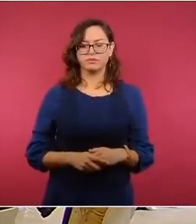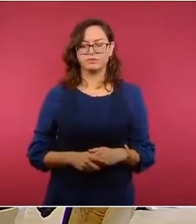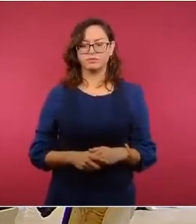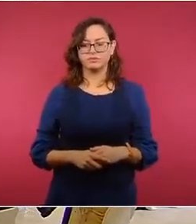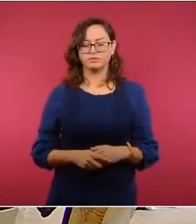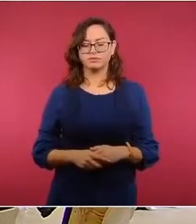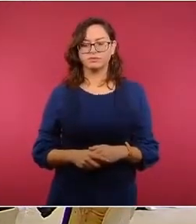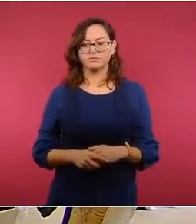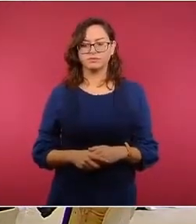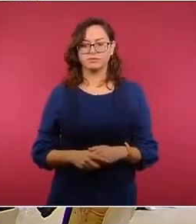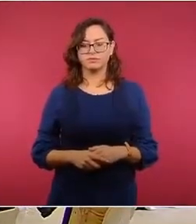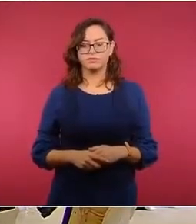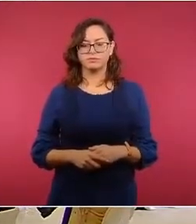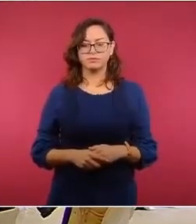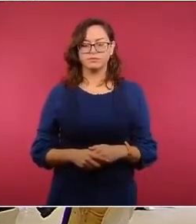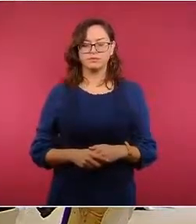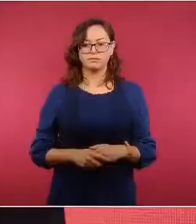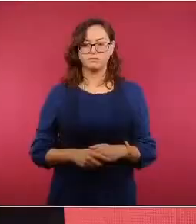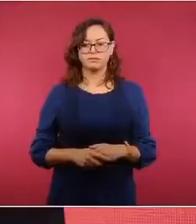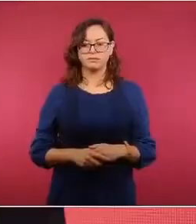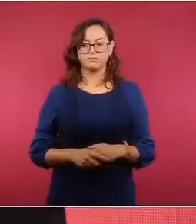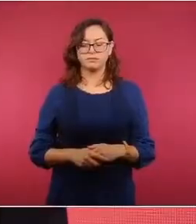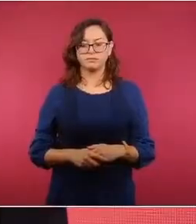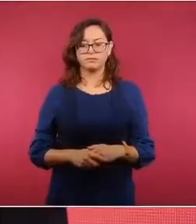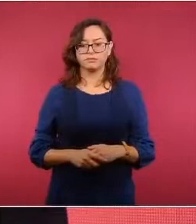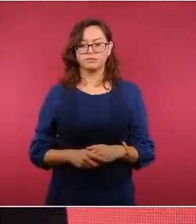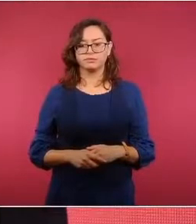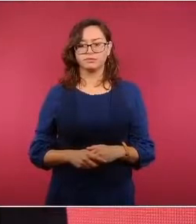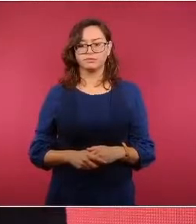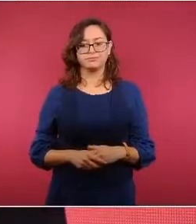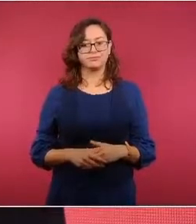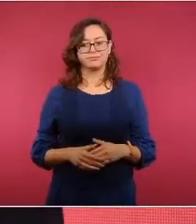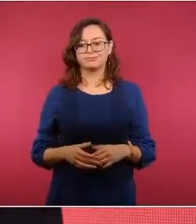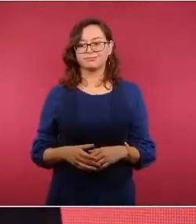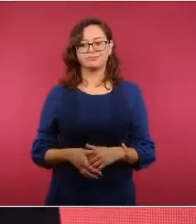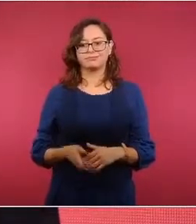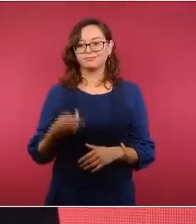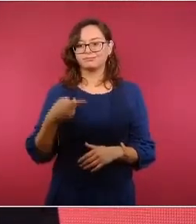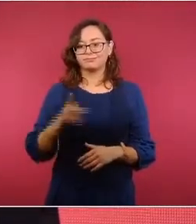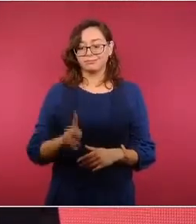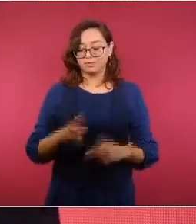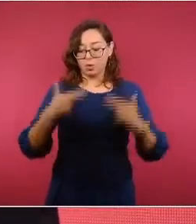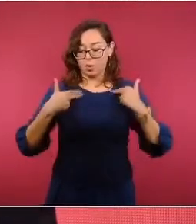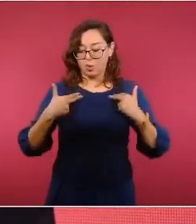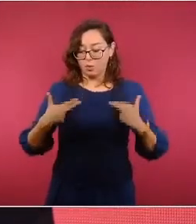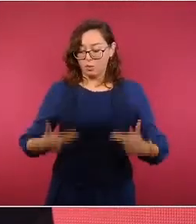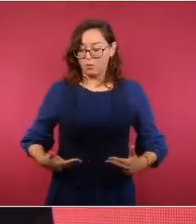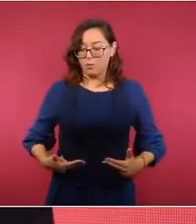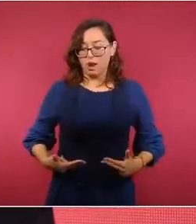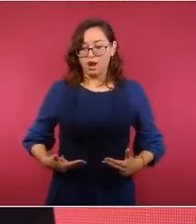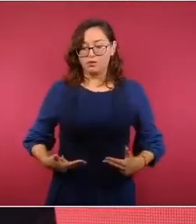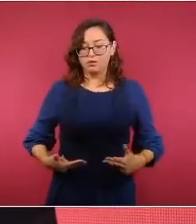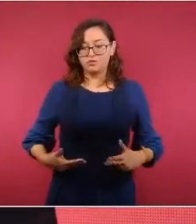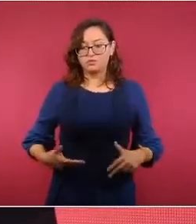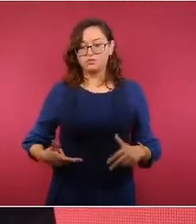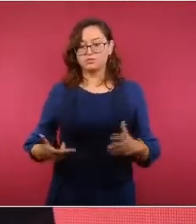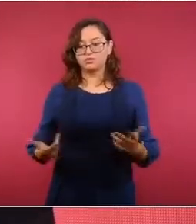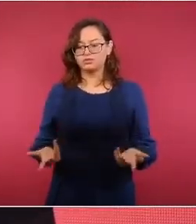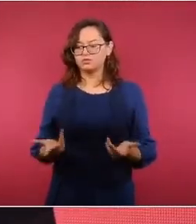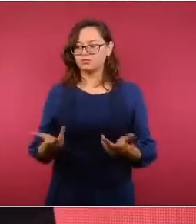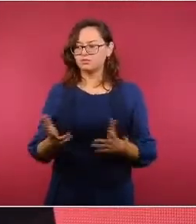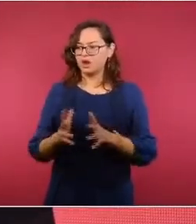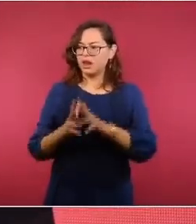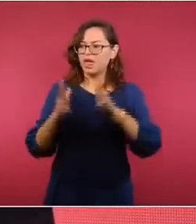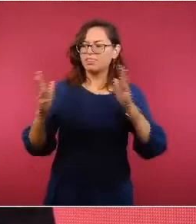Claro que la grandeza de las mujeres y de los hombres se mide de la cabeza al